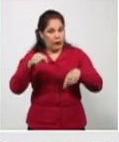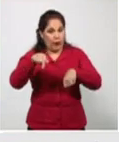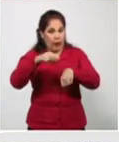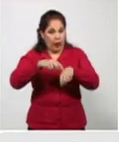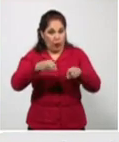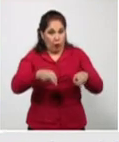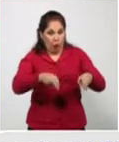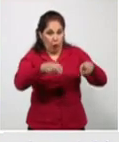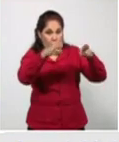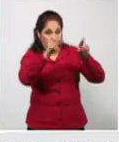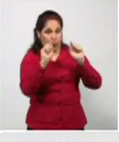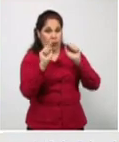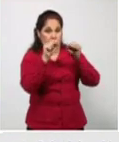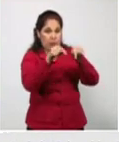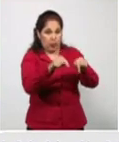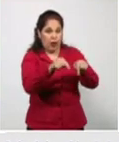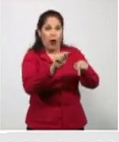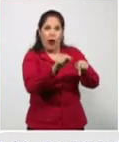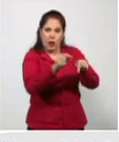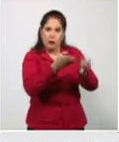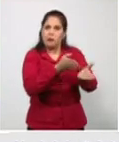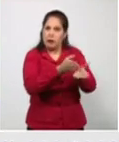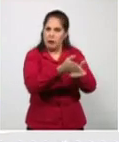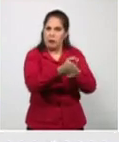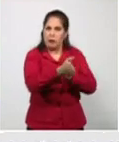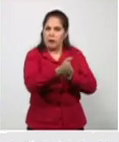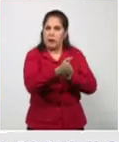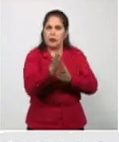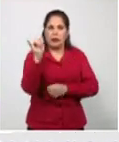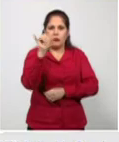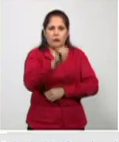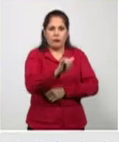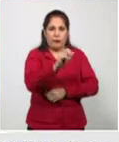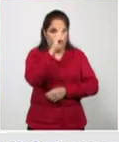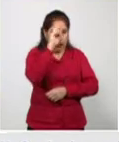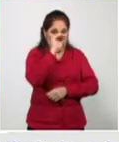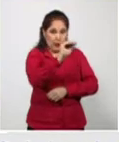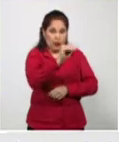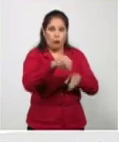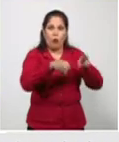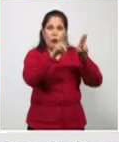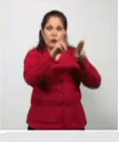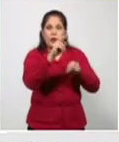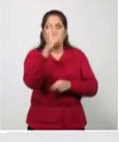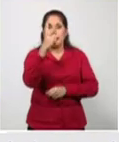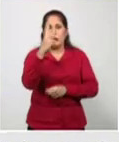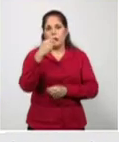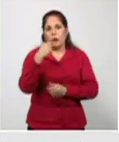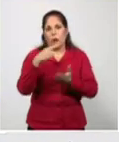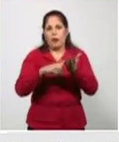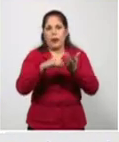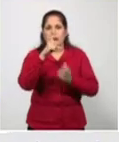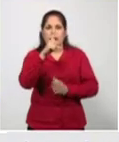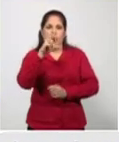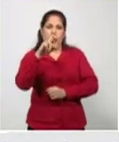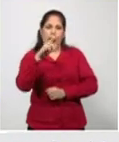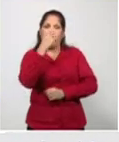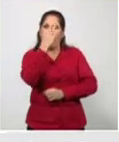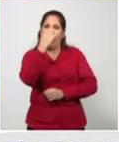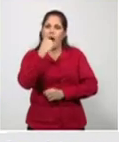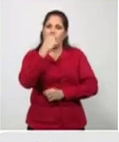pues se mantienen ellos en el ingreso en el hotel hasta el segundo PCR que se le toma